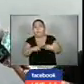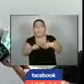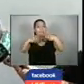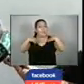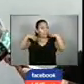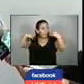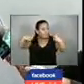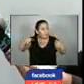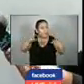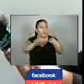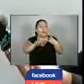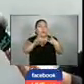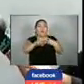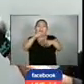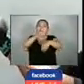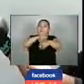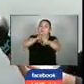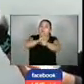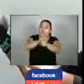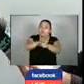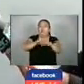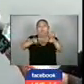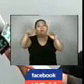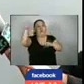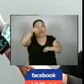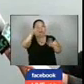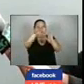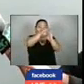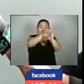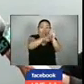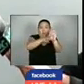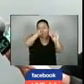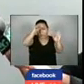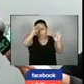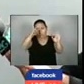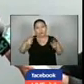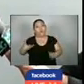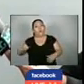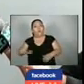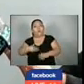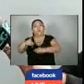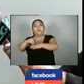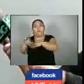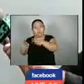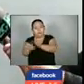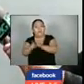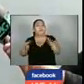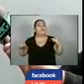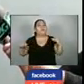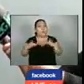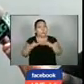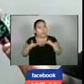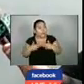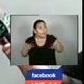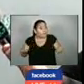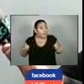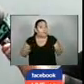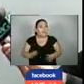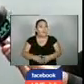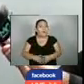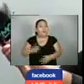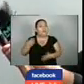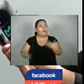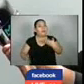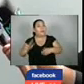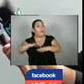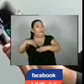salud, en un tiempo de pandemia, el tema de la educación, y nosotros como diputados obviamente estamos en esa agenda, ¿verdad? Así que creemos pues que en su